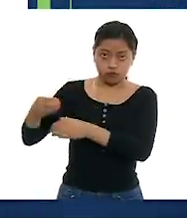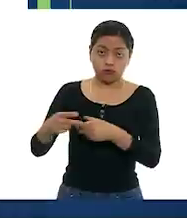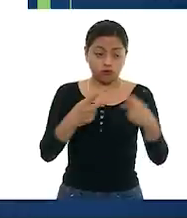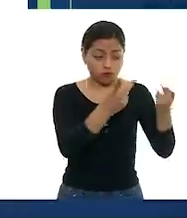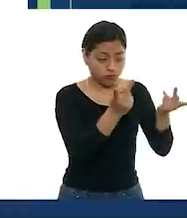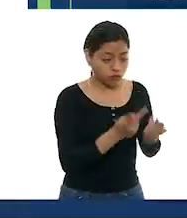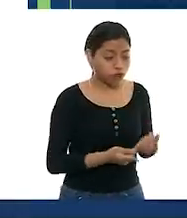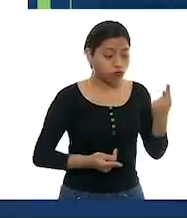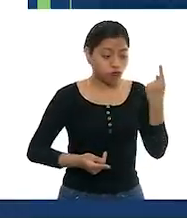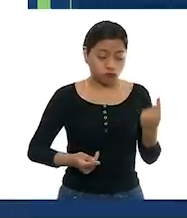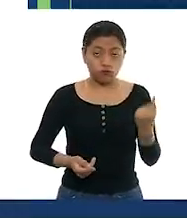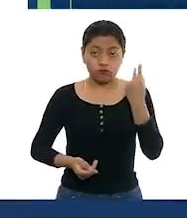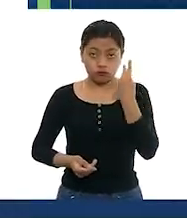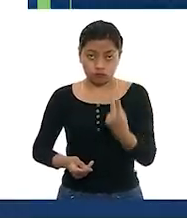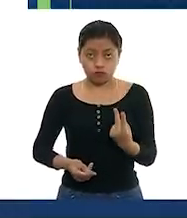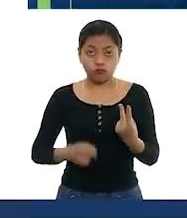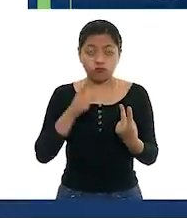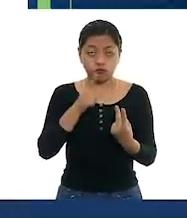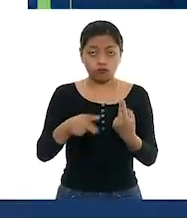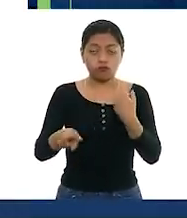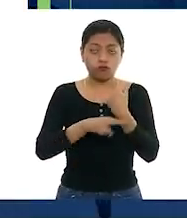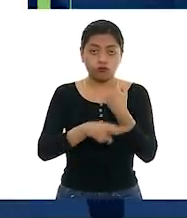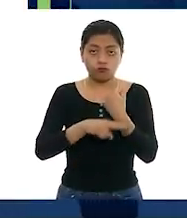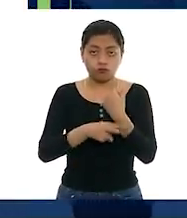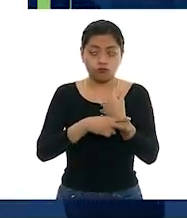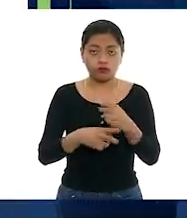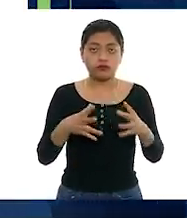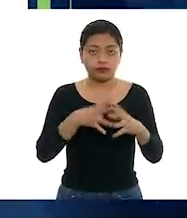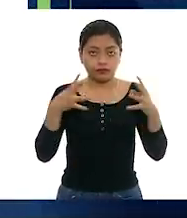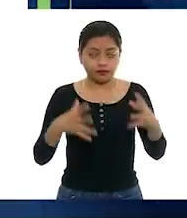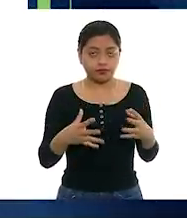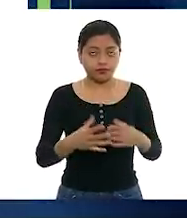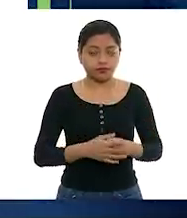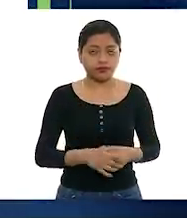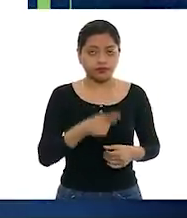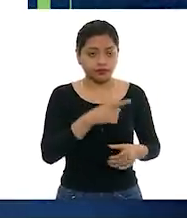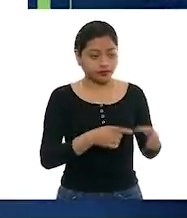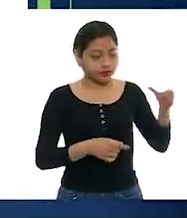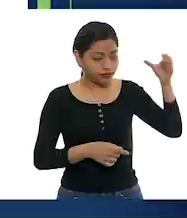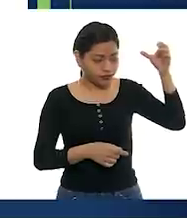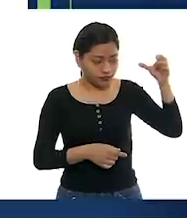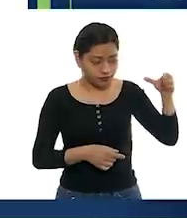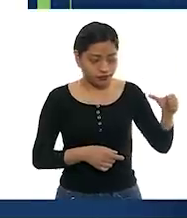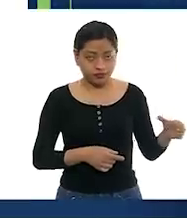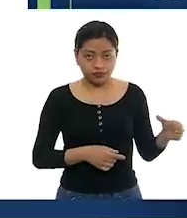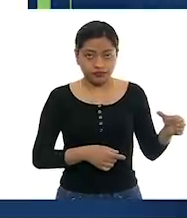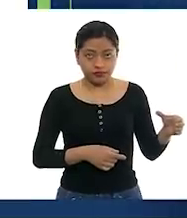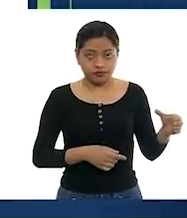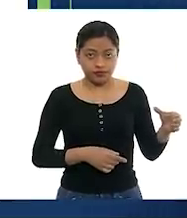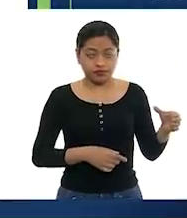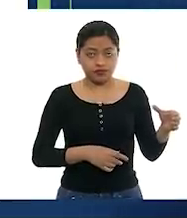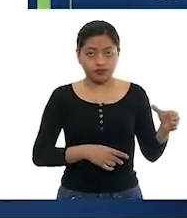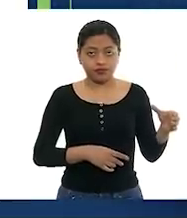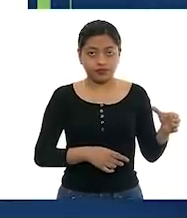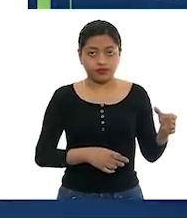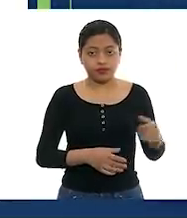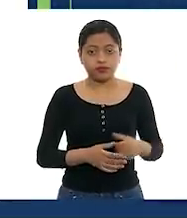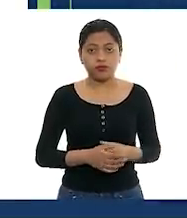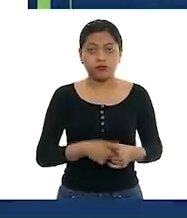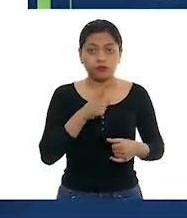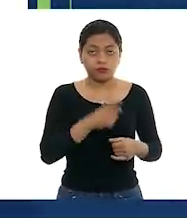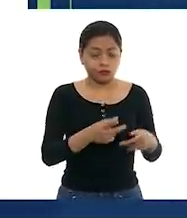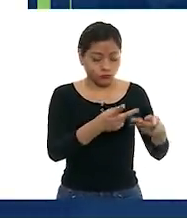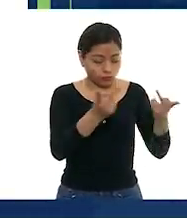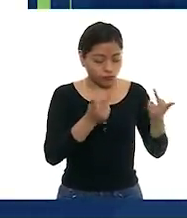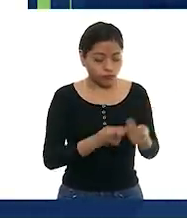y 2 colocamos un vaso grande invertido sobre el vaso pequeño con el chocolate. Vamos a dejar los 3 platos en un